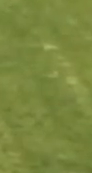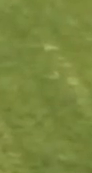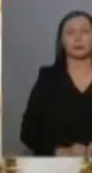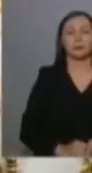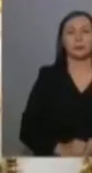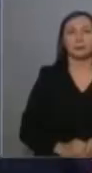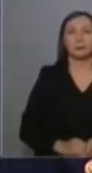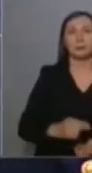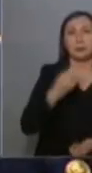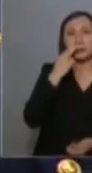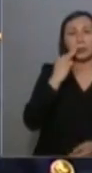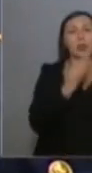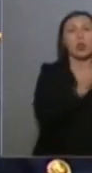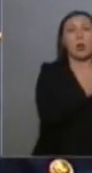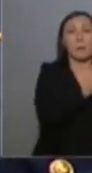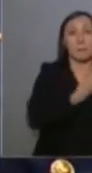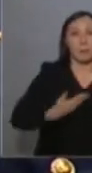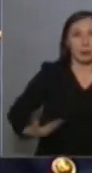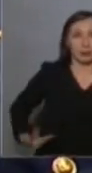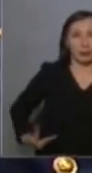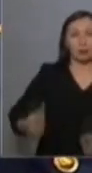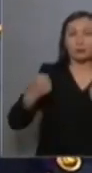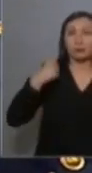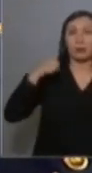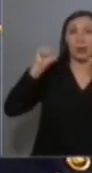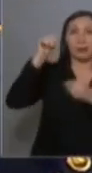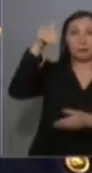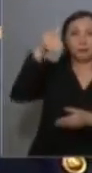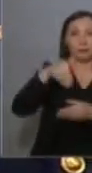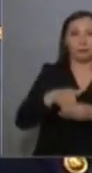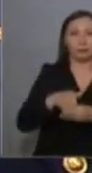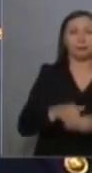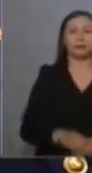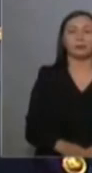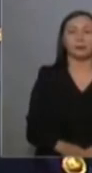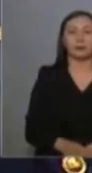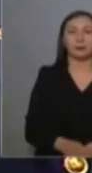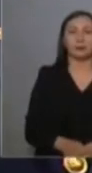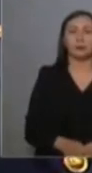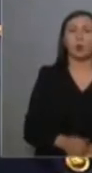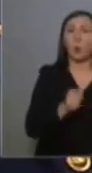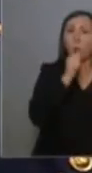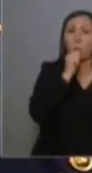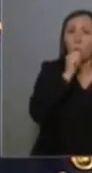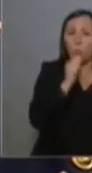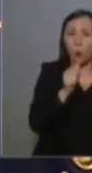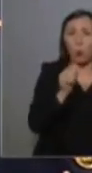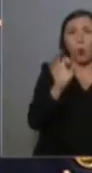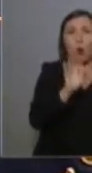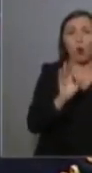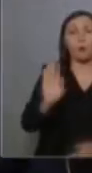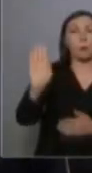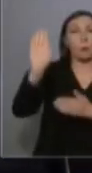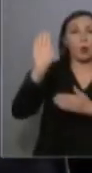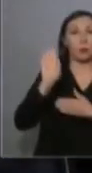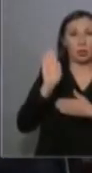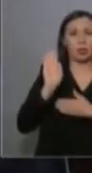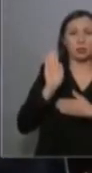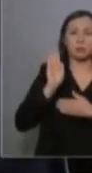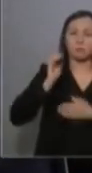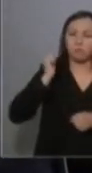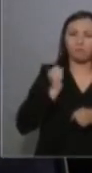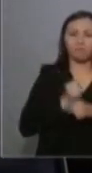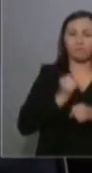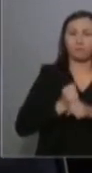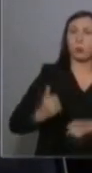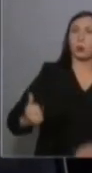acudieron parlamentarios de todos los partidos y una nutrida representación de jefes de Estado y de gobierno de todo el mundo. En el Salón de Honor del